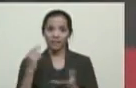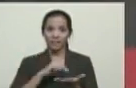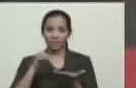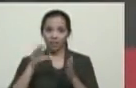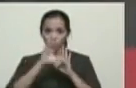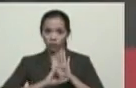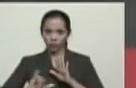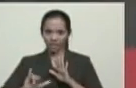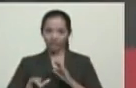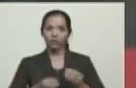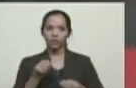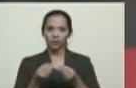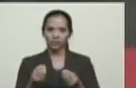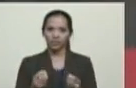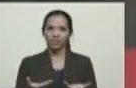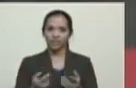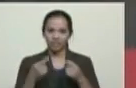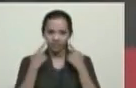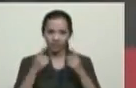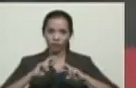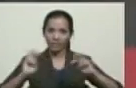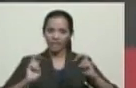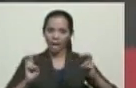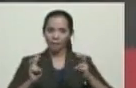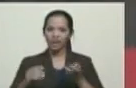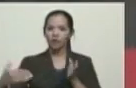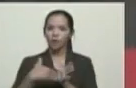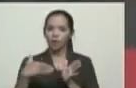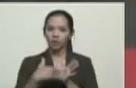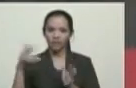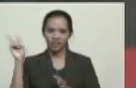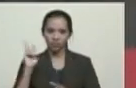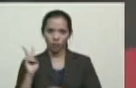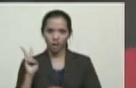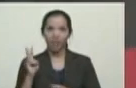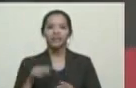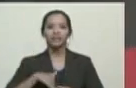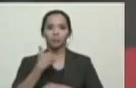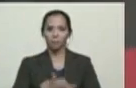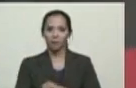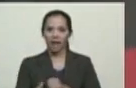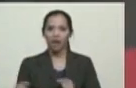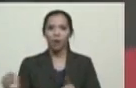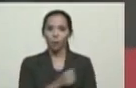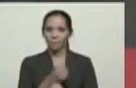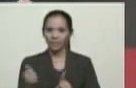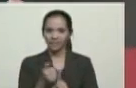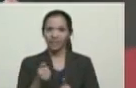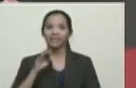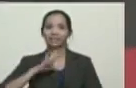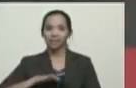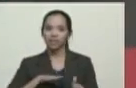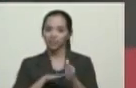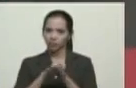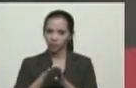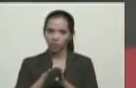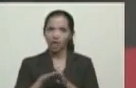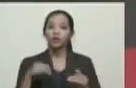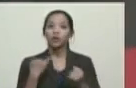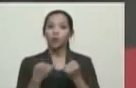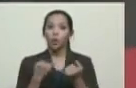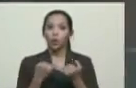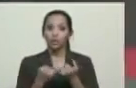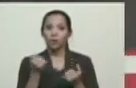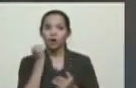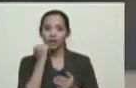siendo abordada la conspiración contra Venezuela y lo que es el plan golpista que está en desarrollo y que ha tenido su última manifestación